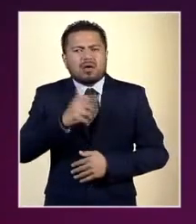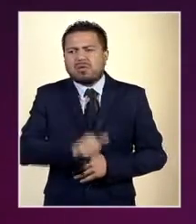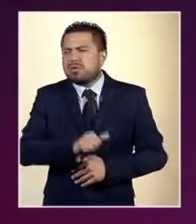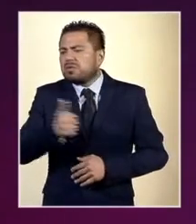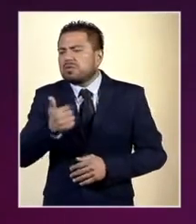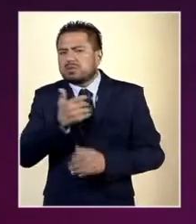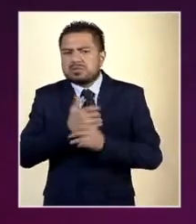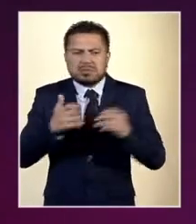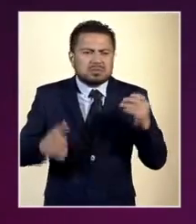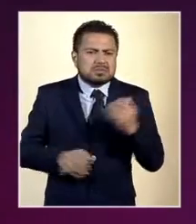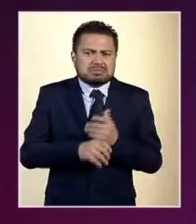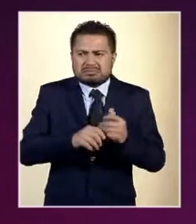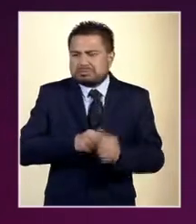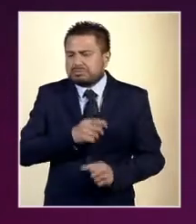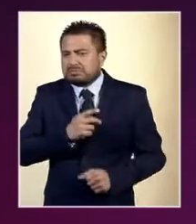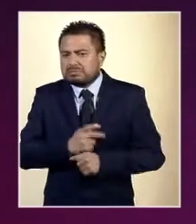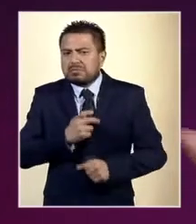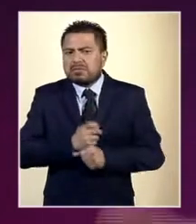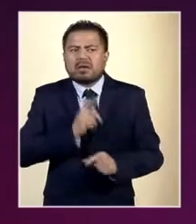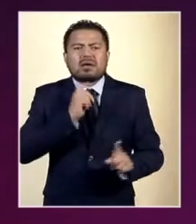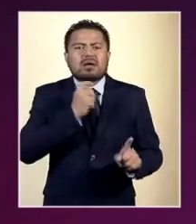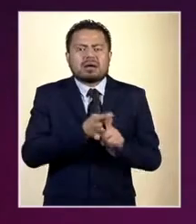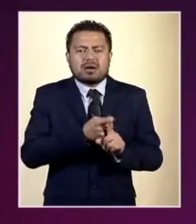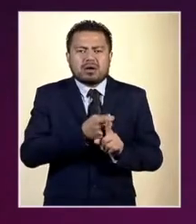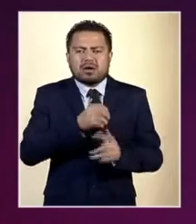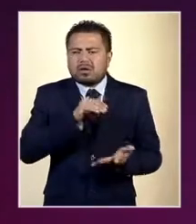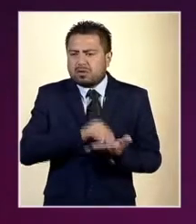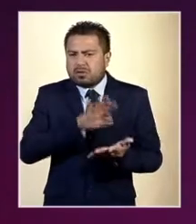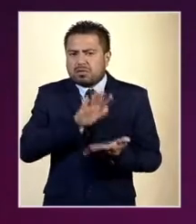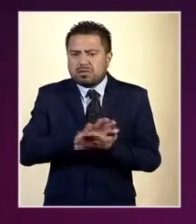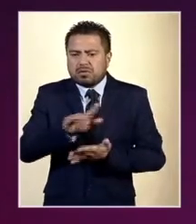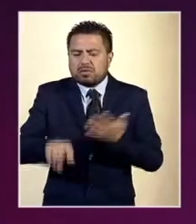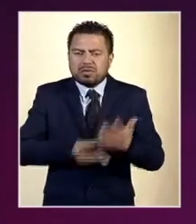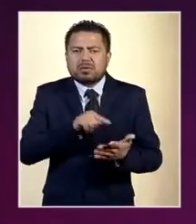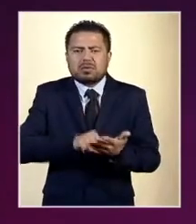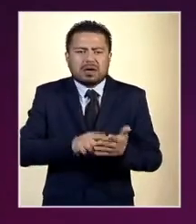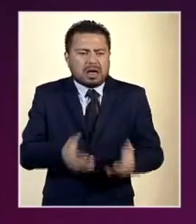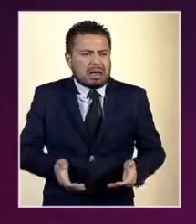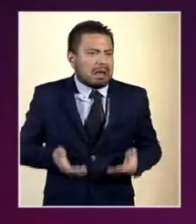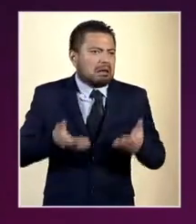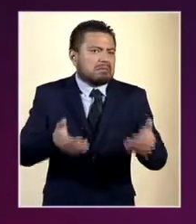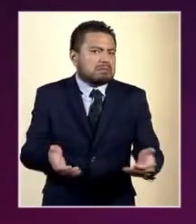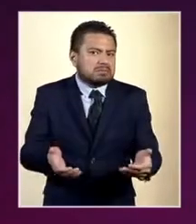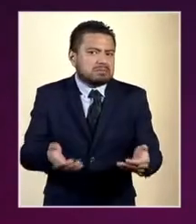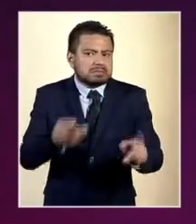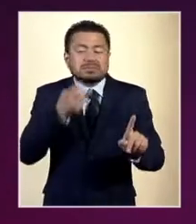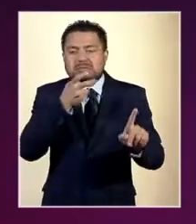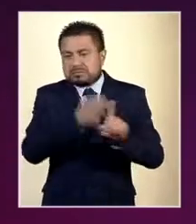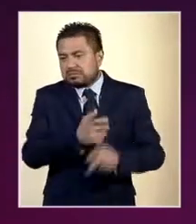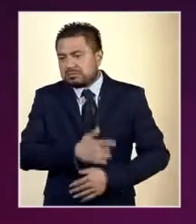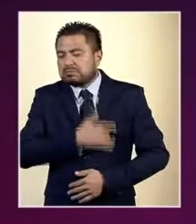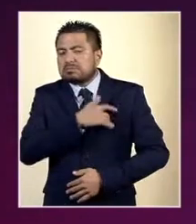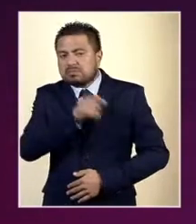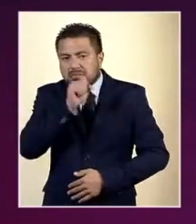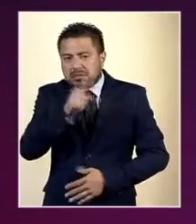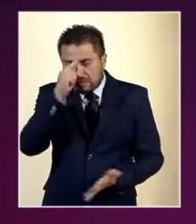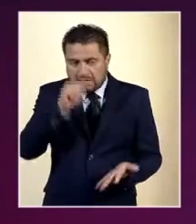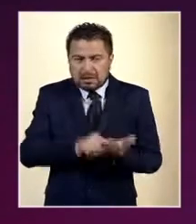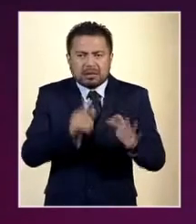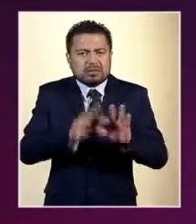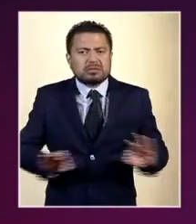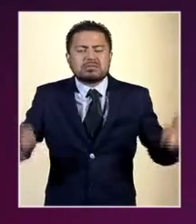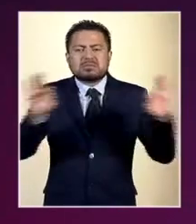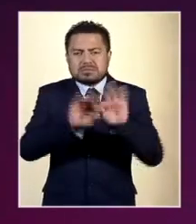otra alternativa que ocupar el espacio público. Y en ese sentido también creo que es